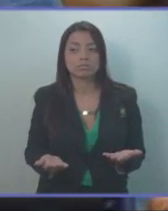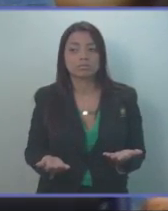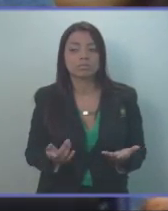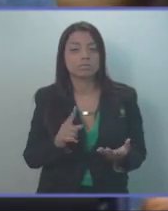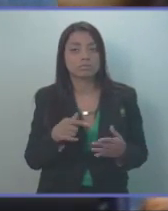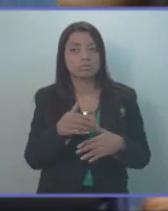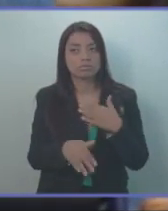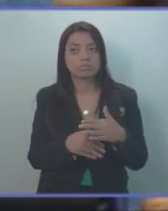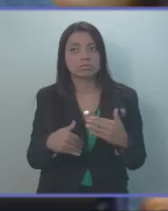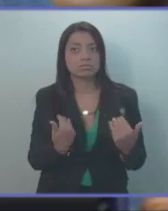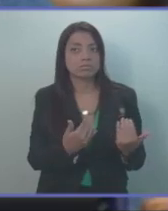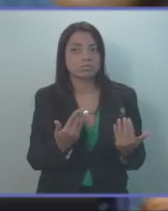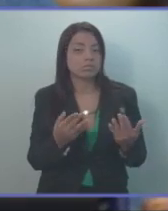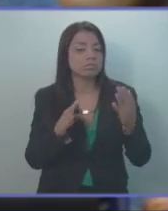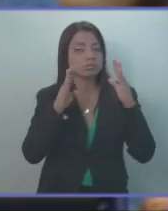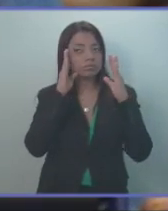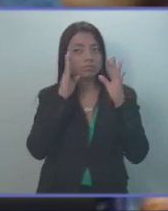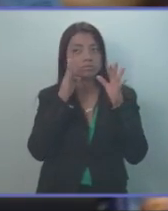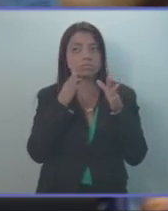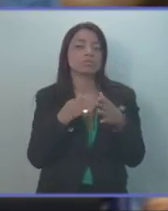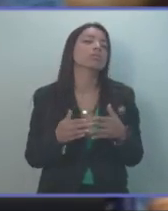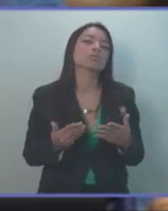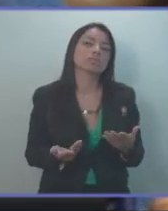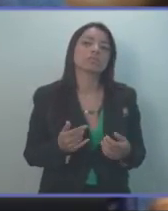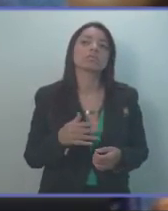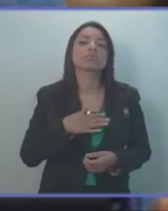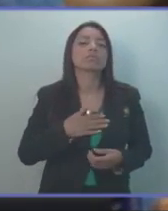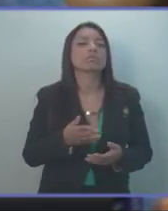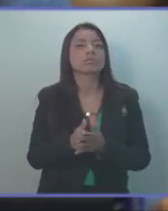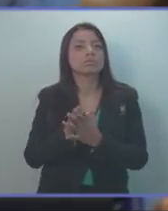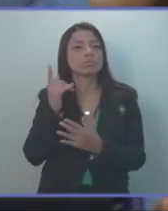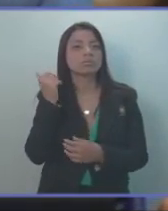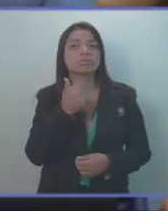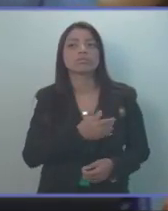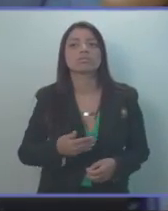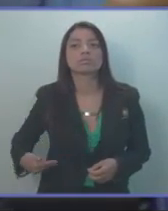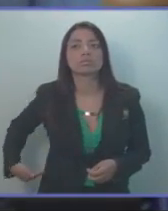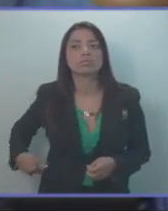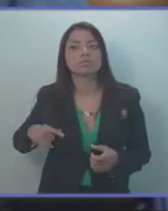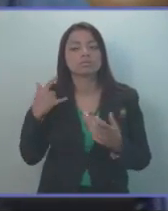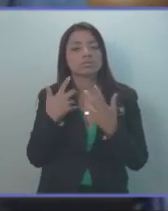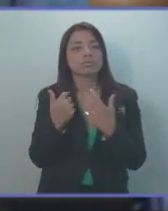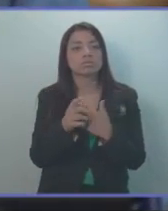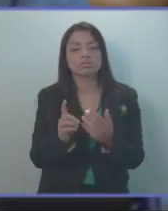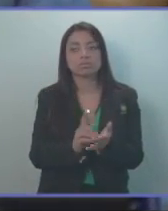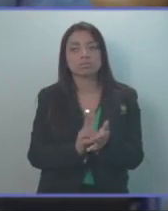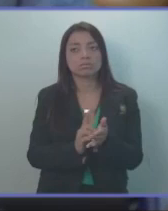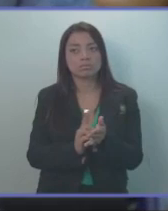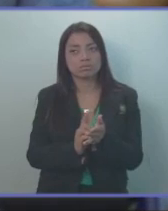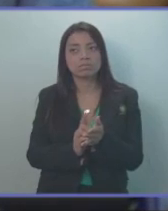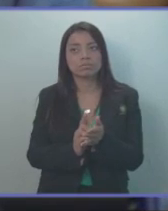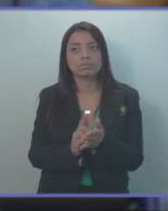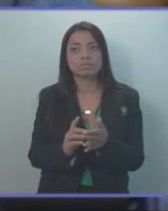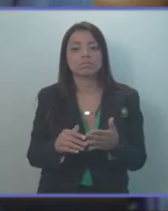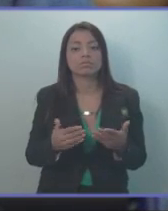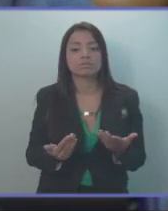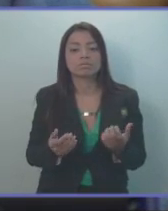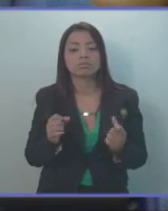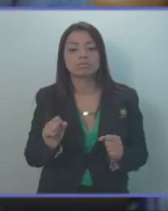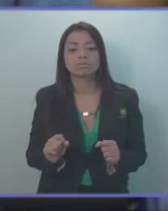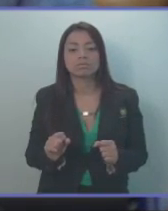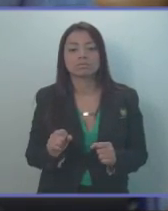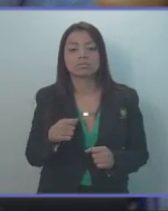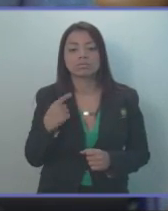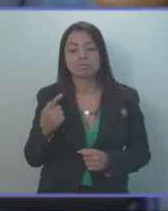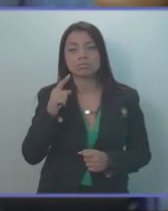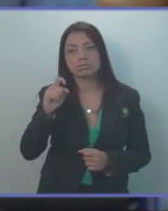son tomados en cuenta. Así es que vaya mi petitorio, señor presidente y compañeros diputados, en el sentido le